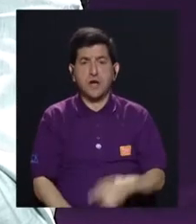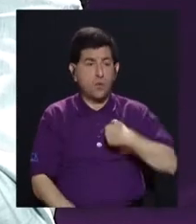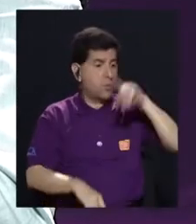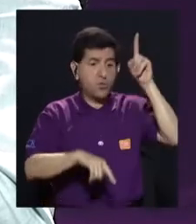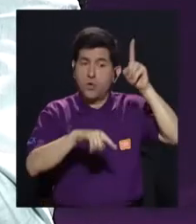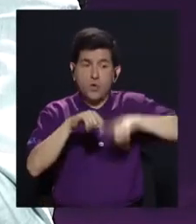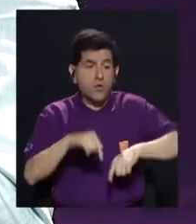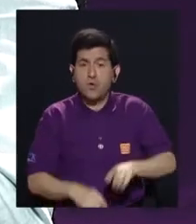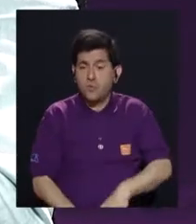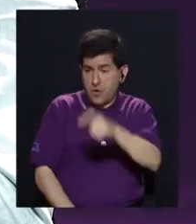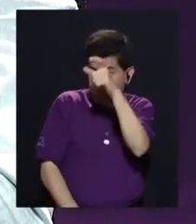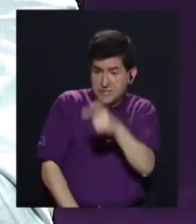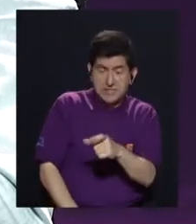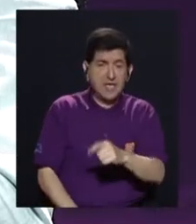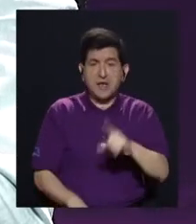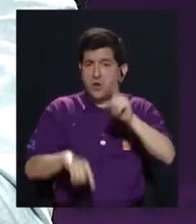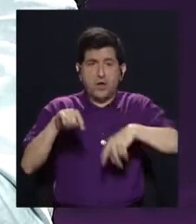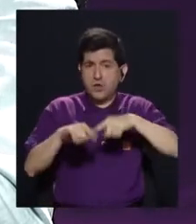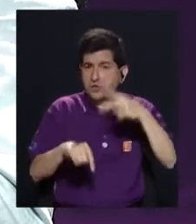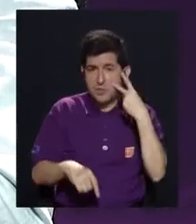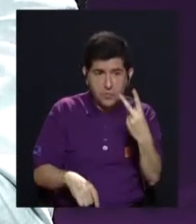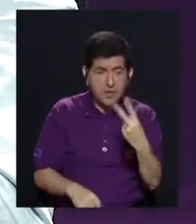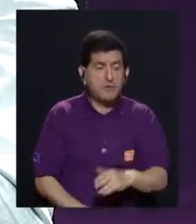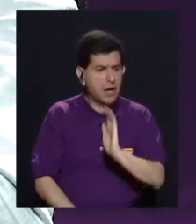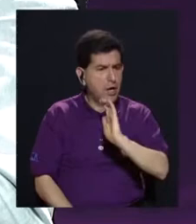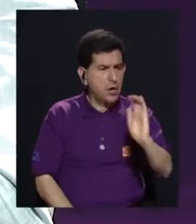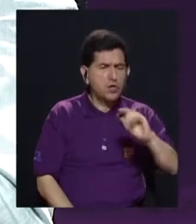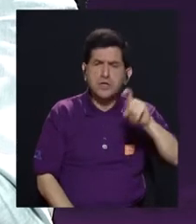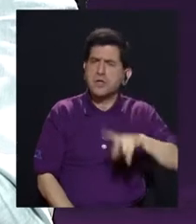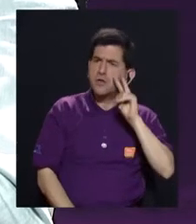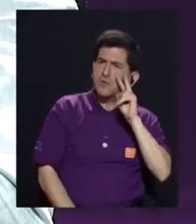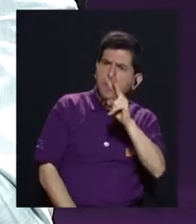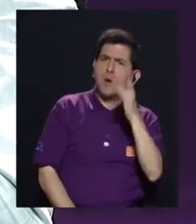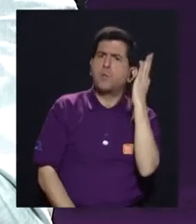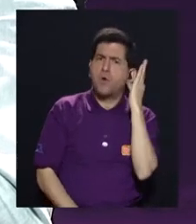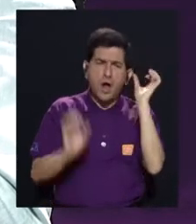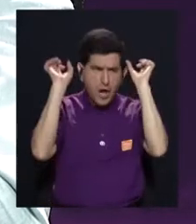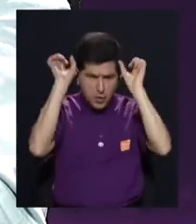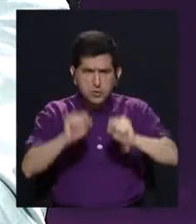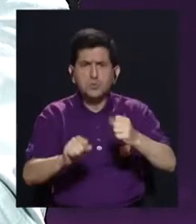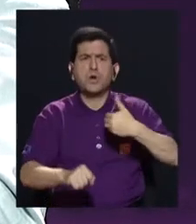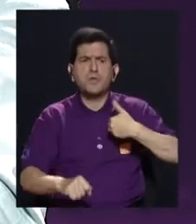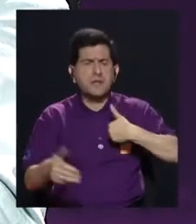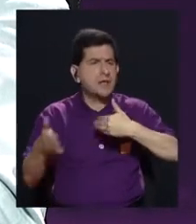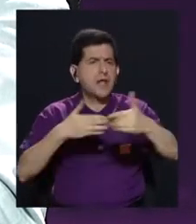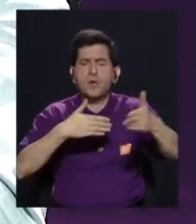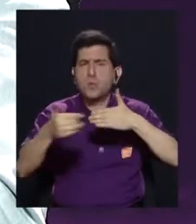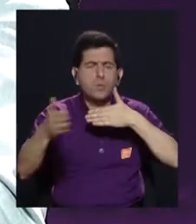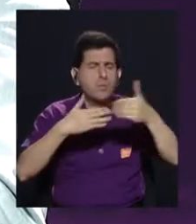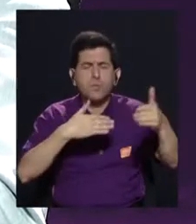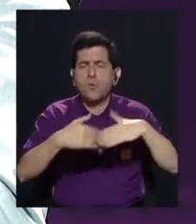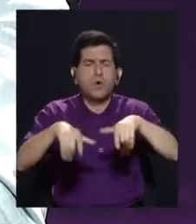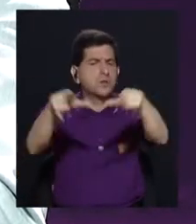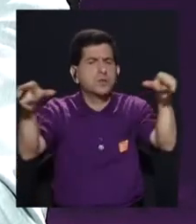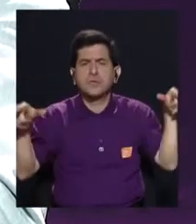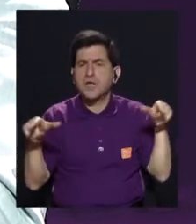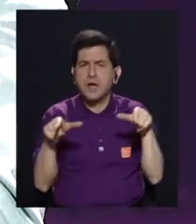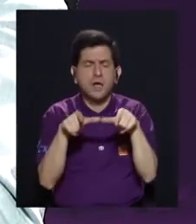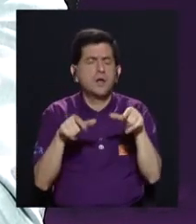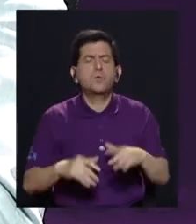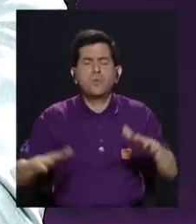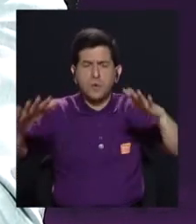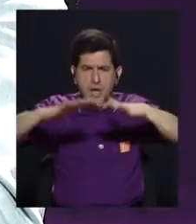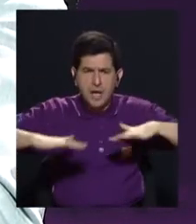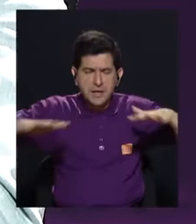puede ver entonces importante que haya niños y niñas que que están viendo que las mujeres podemos ocupar cualquier puesto en cualquier